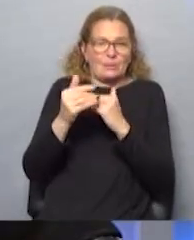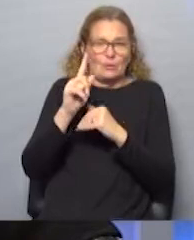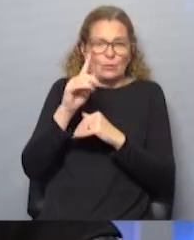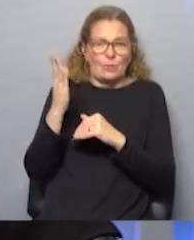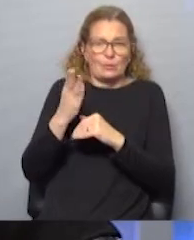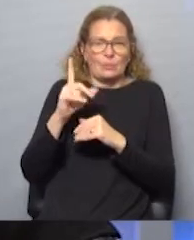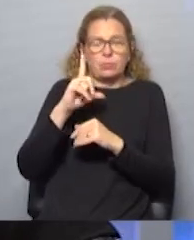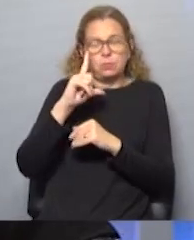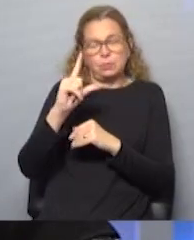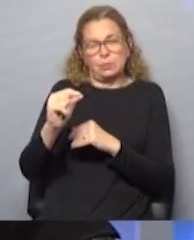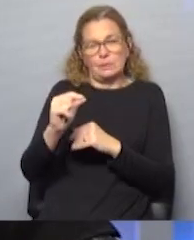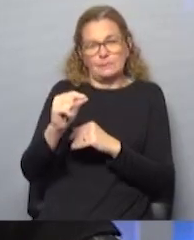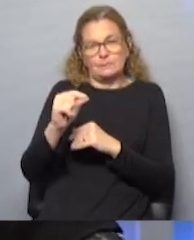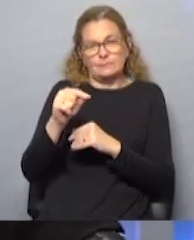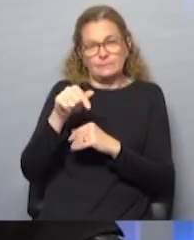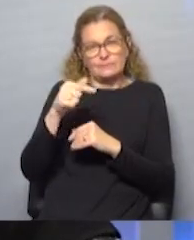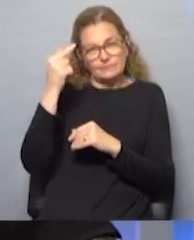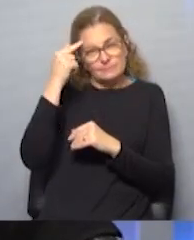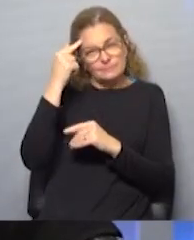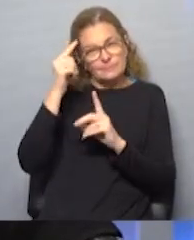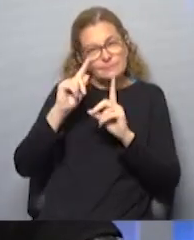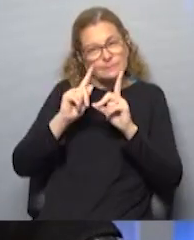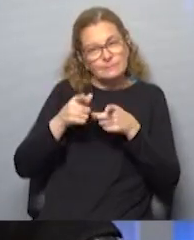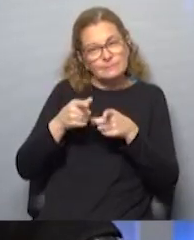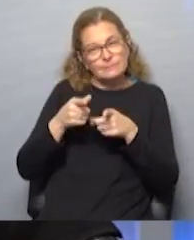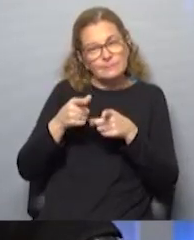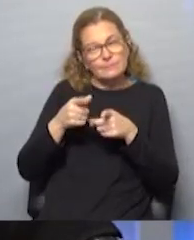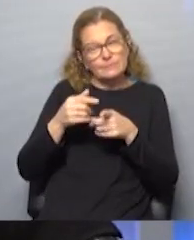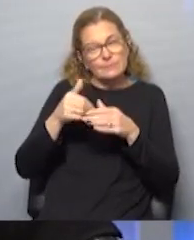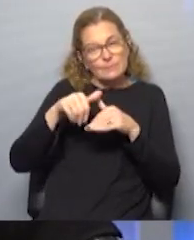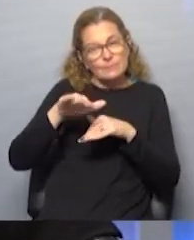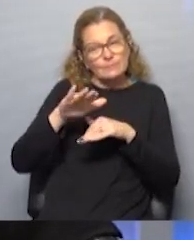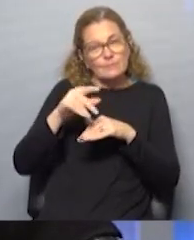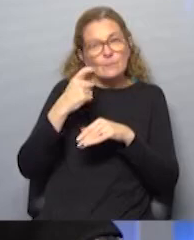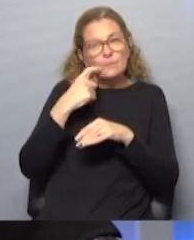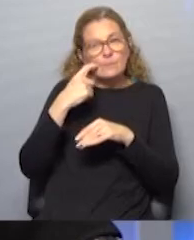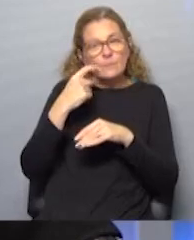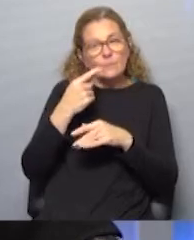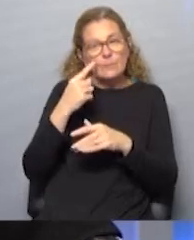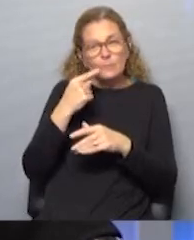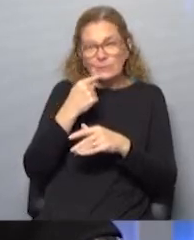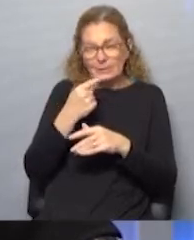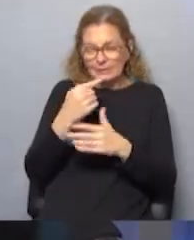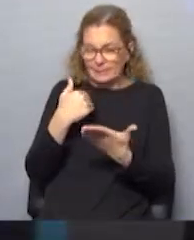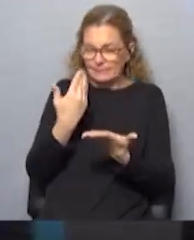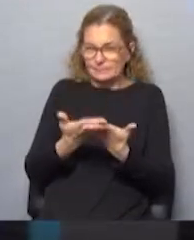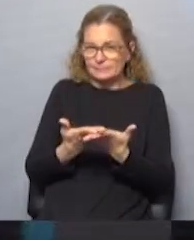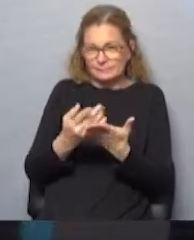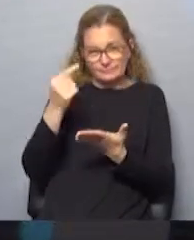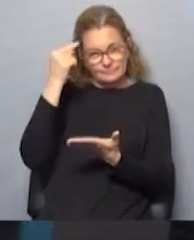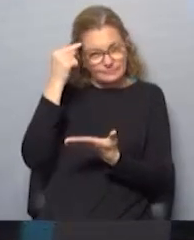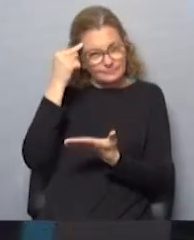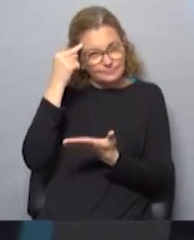muy largo y yo creo que además digamos más allá de lo que los números nos están diciendo hay que pensar